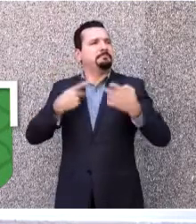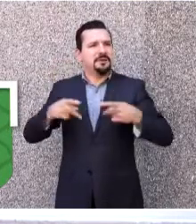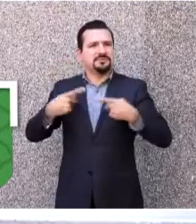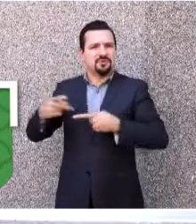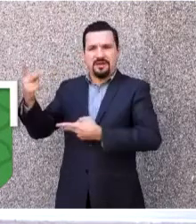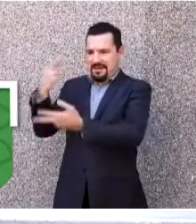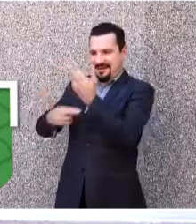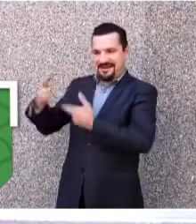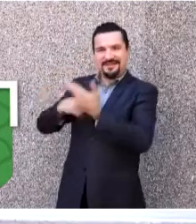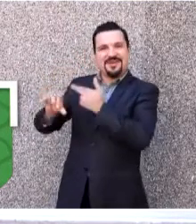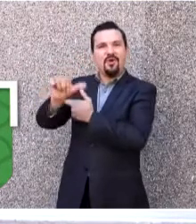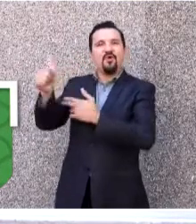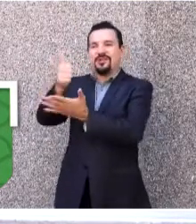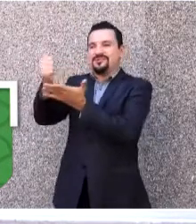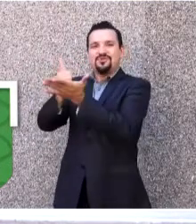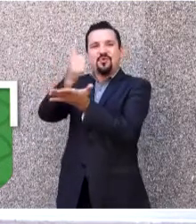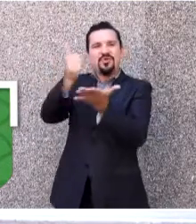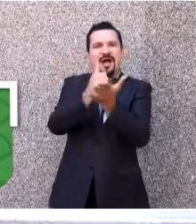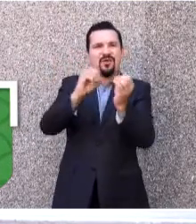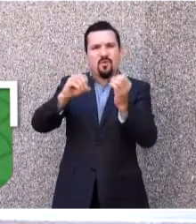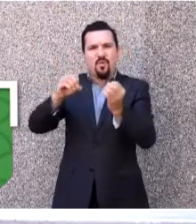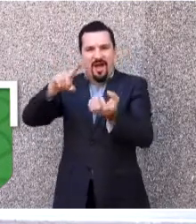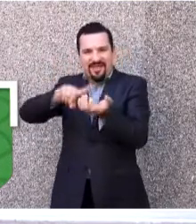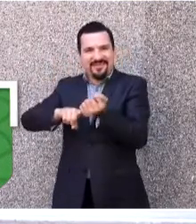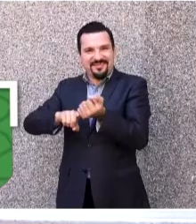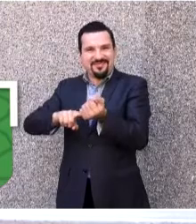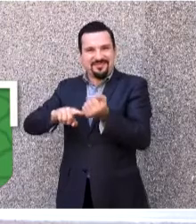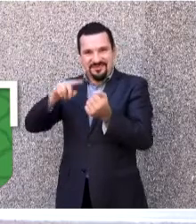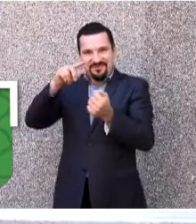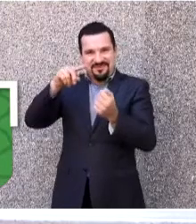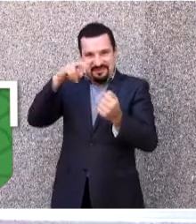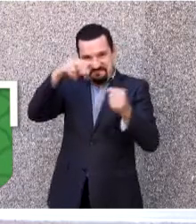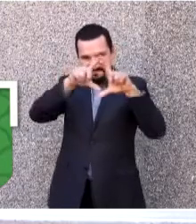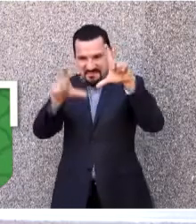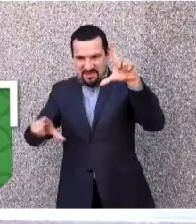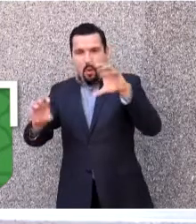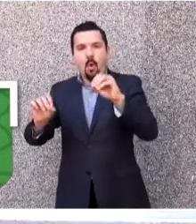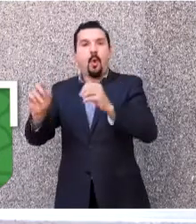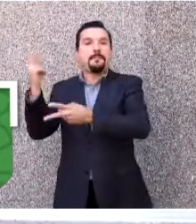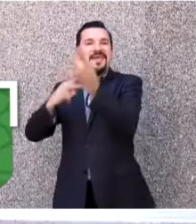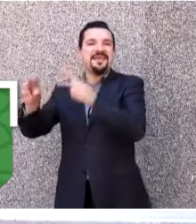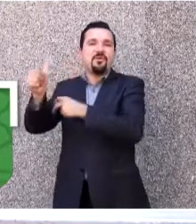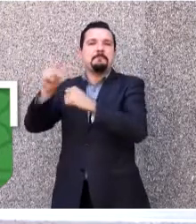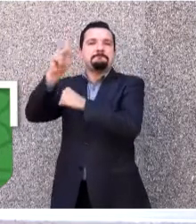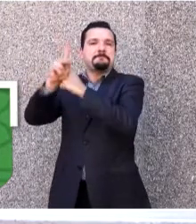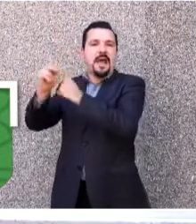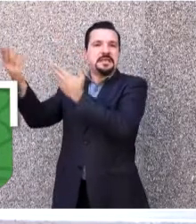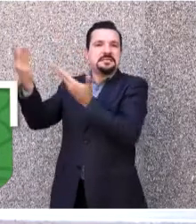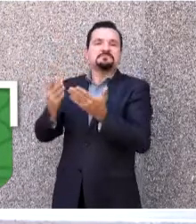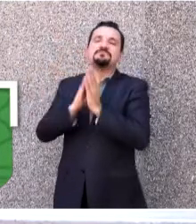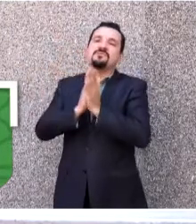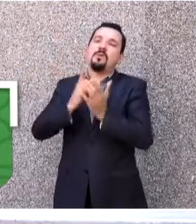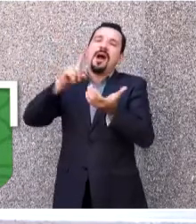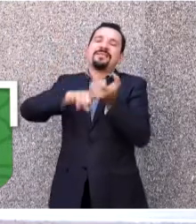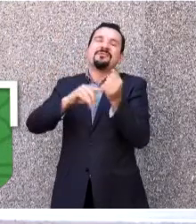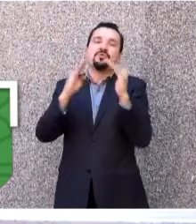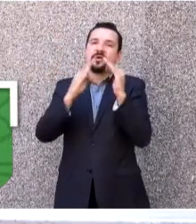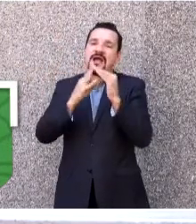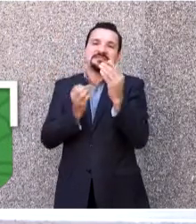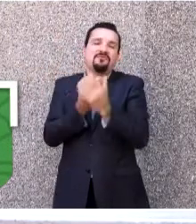del país, o por supuesto con mayor razón las del extranjero, que permanezcan en el aislamiento domiciliario. Nosotros